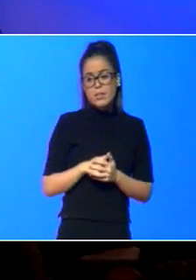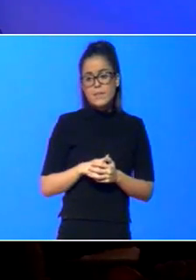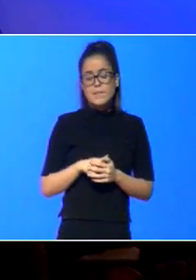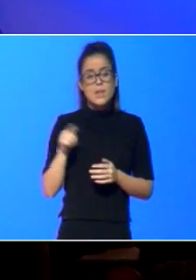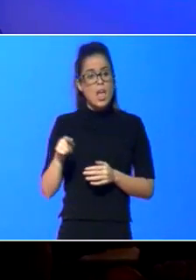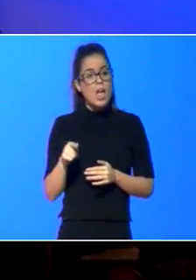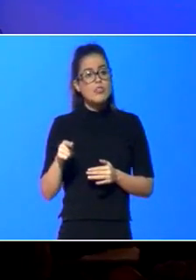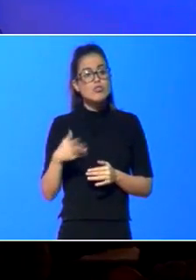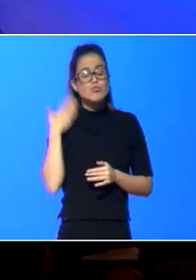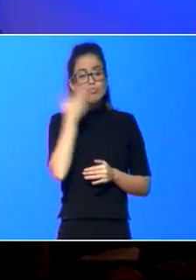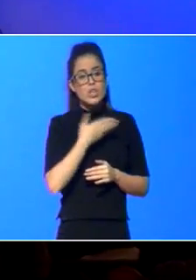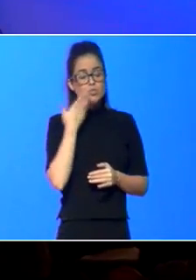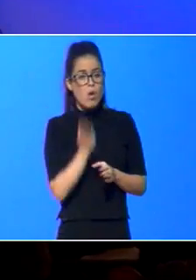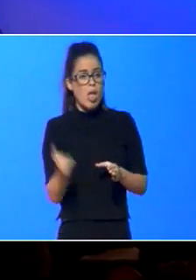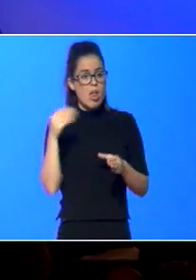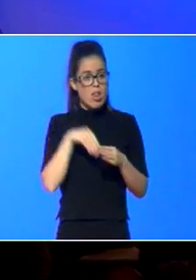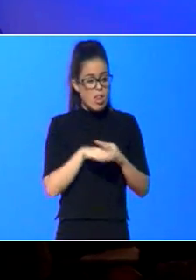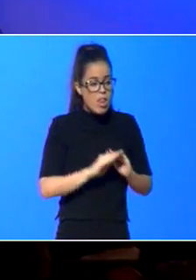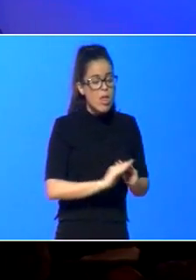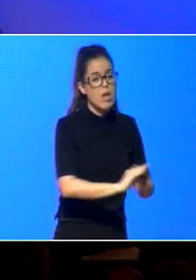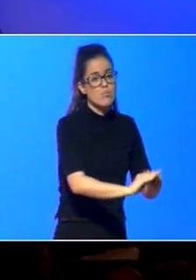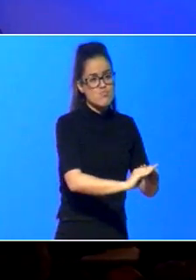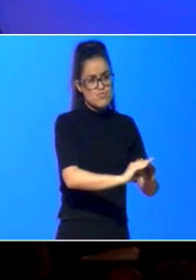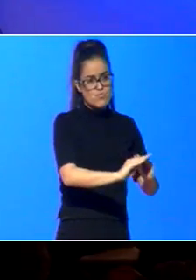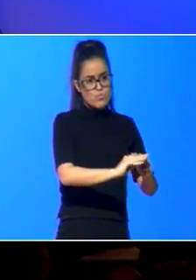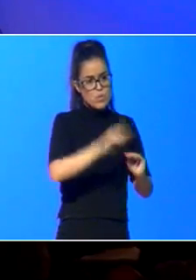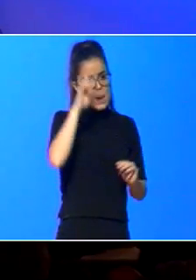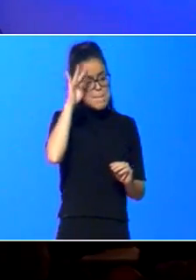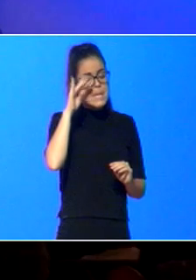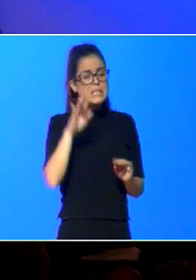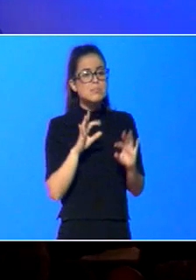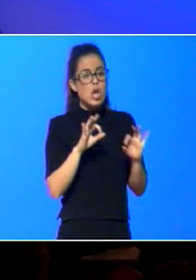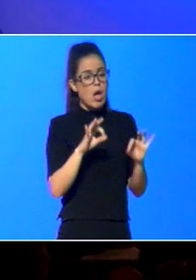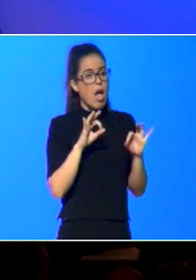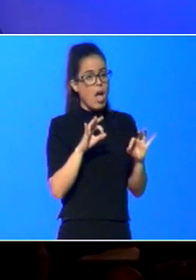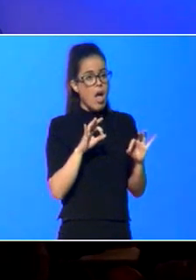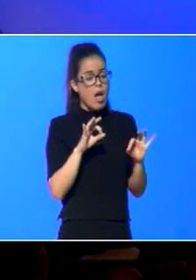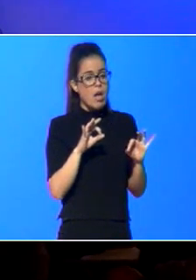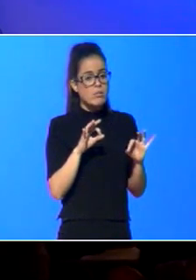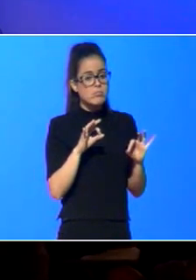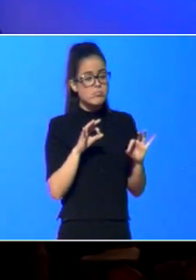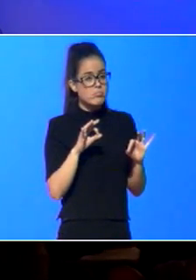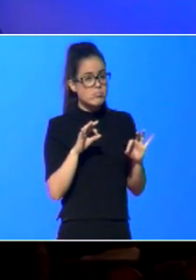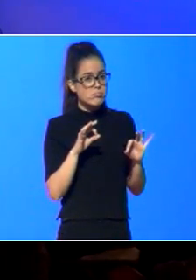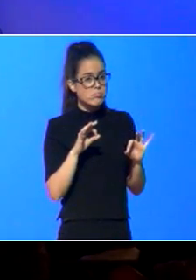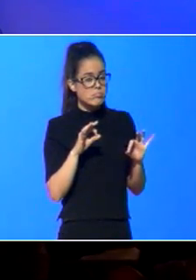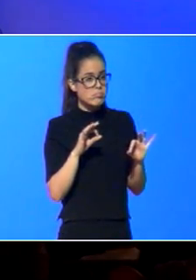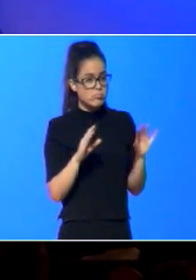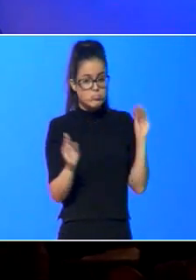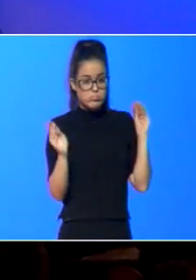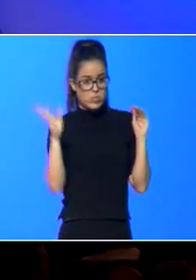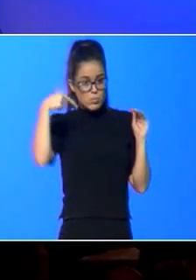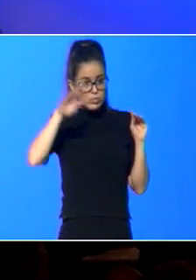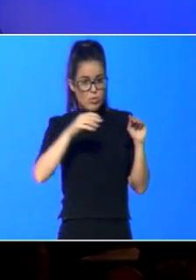escuela estos principios de dignidad del ser humano y cree que solo una